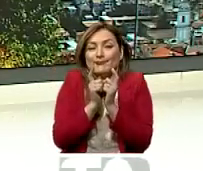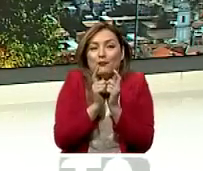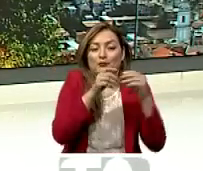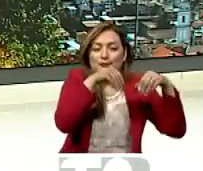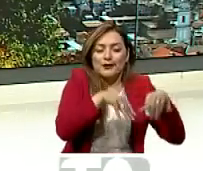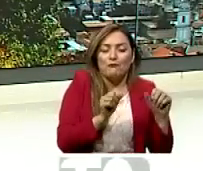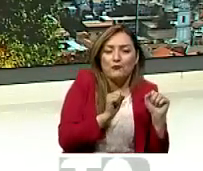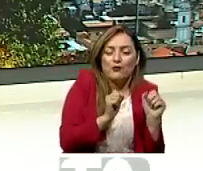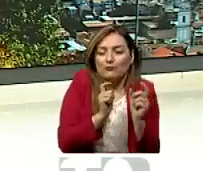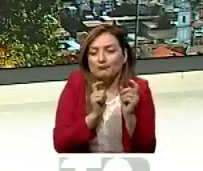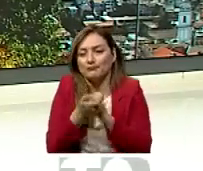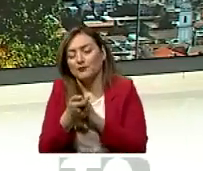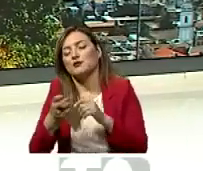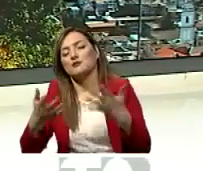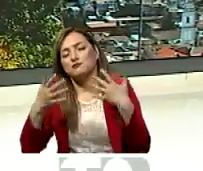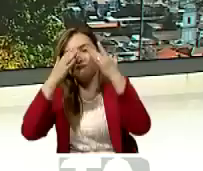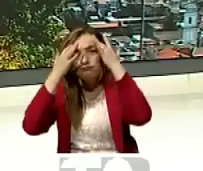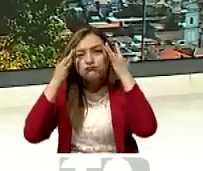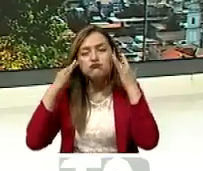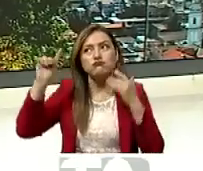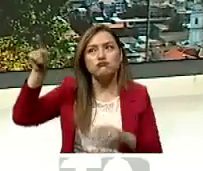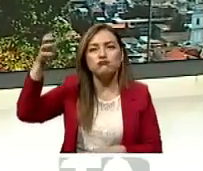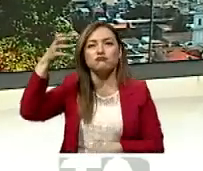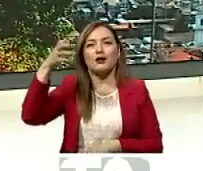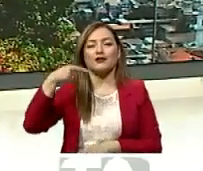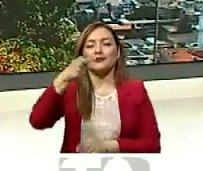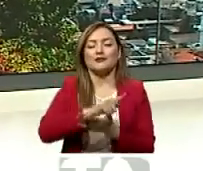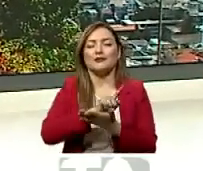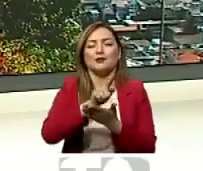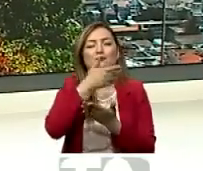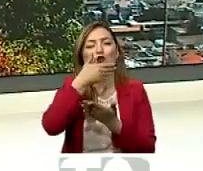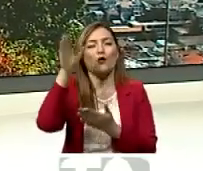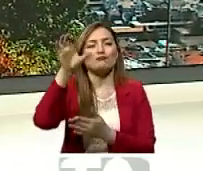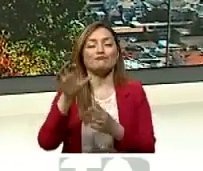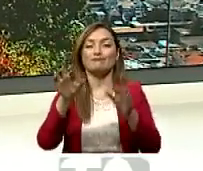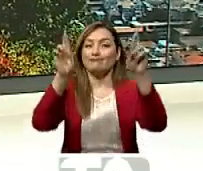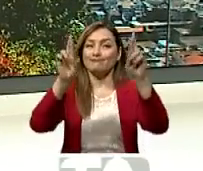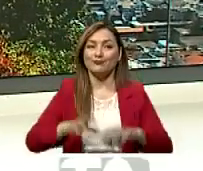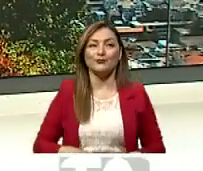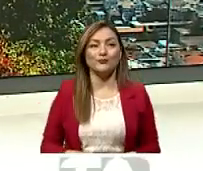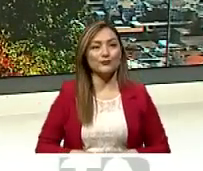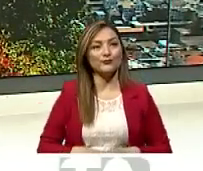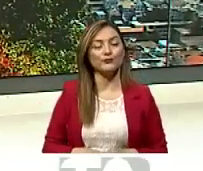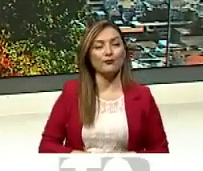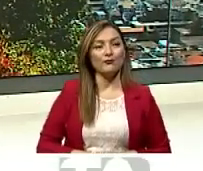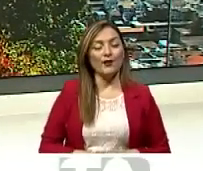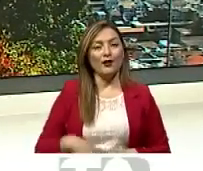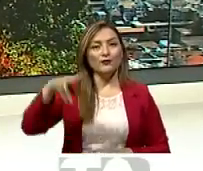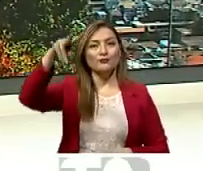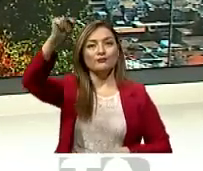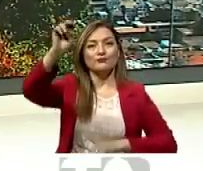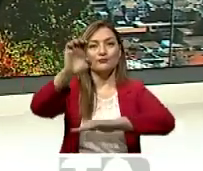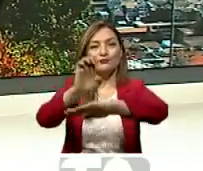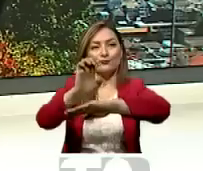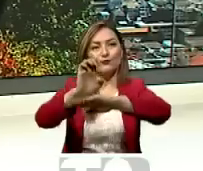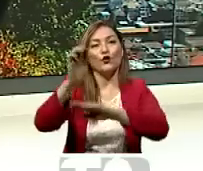Estamos en esta transición, esperemos que en las próximas semanas el clima comience a mejorar. Vamos a revisar ahora qué pasa en Tulcán, en el norte del país. En este